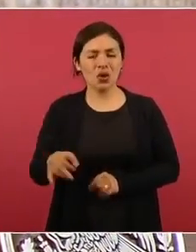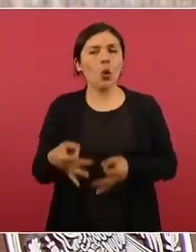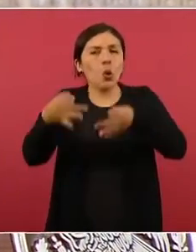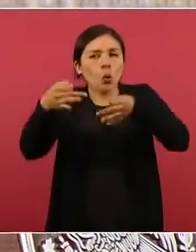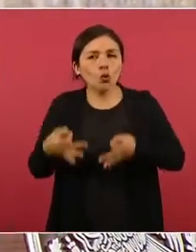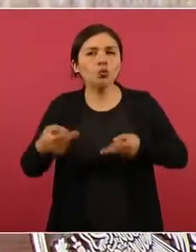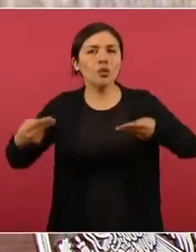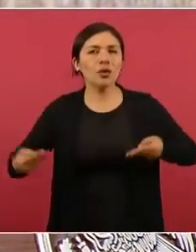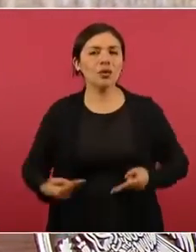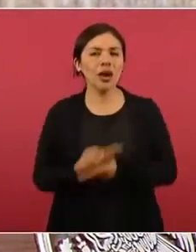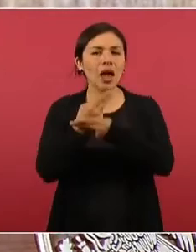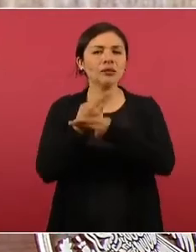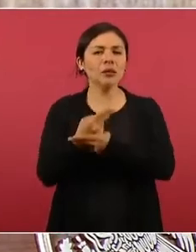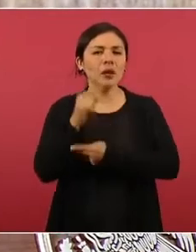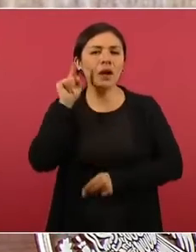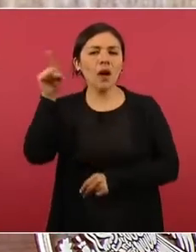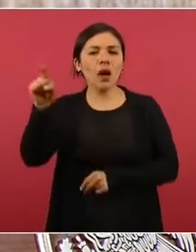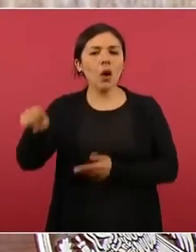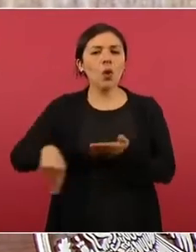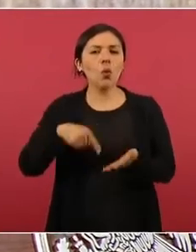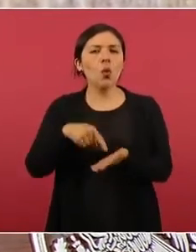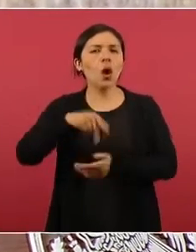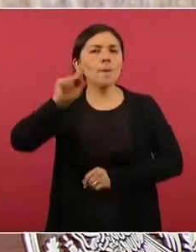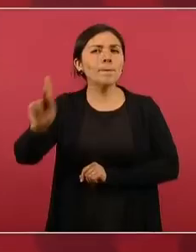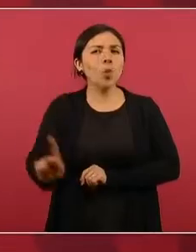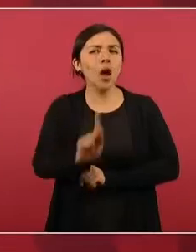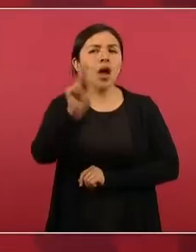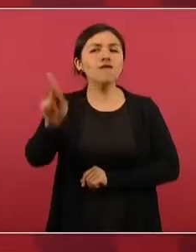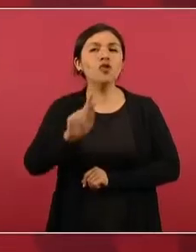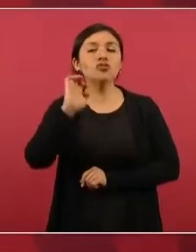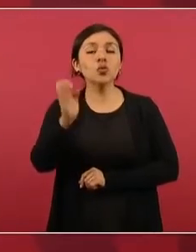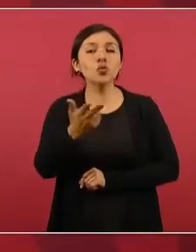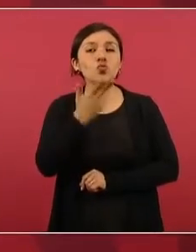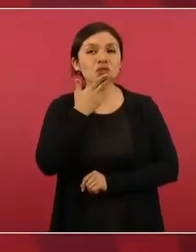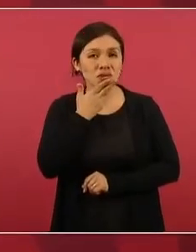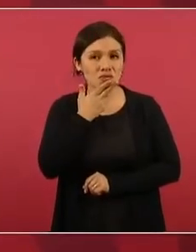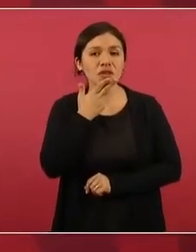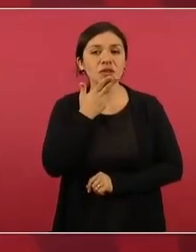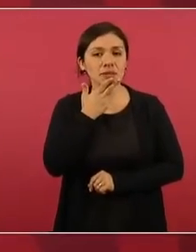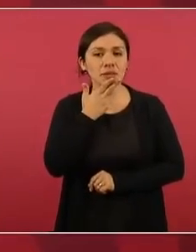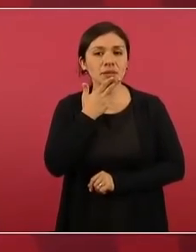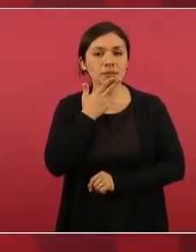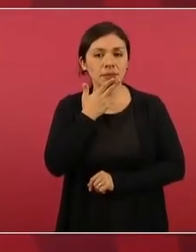originario de un pueblo de Chihuahua,